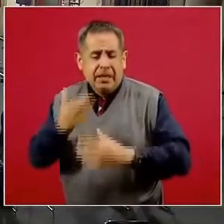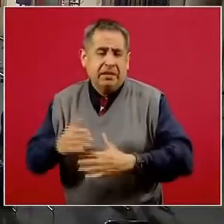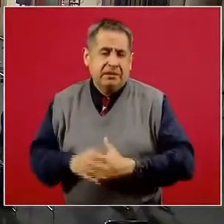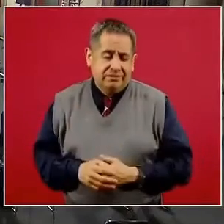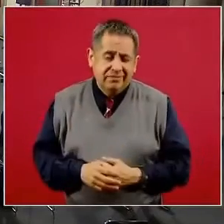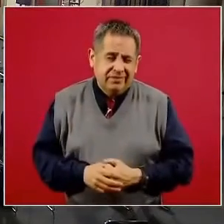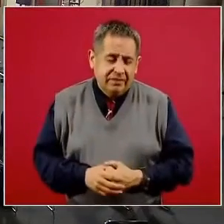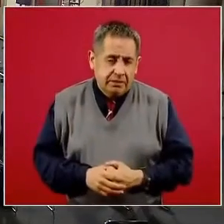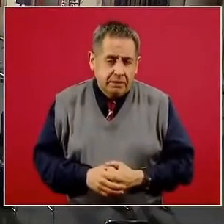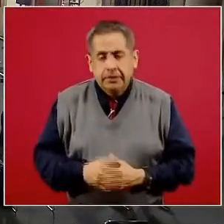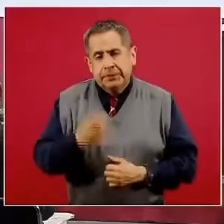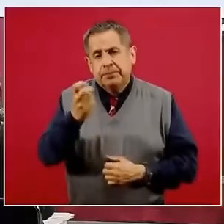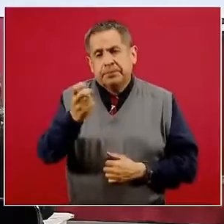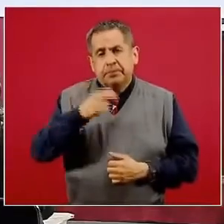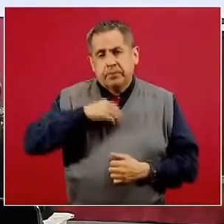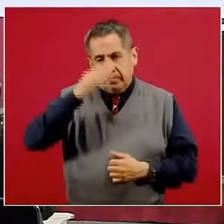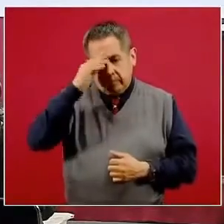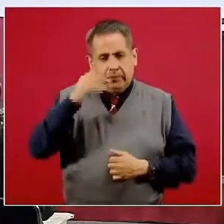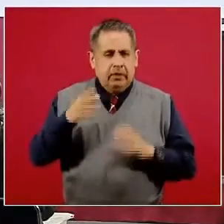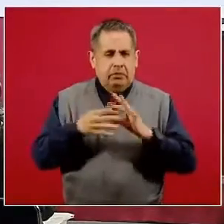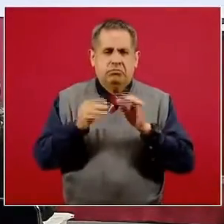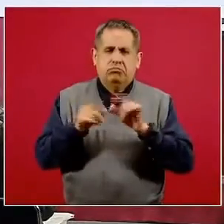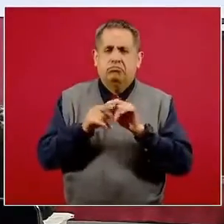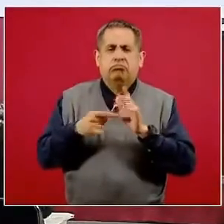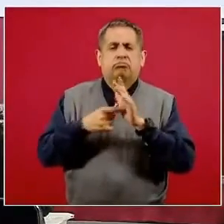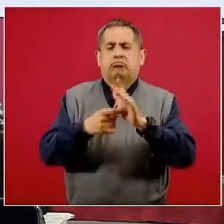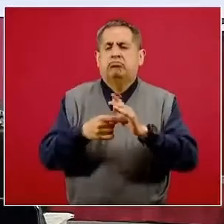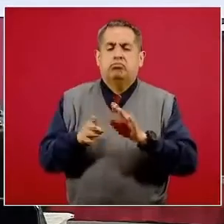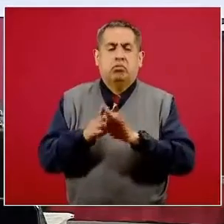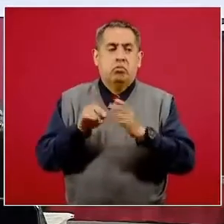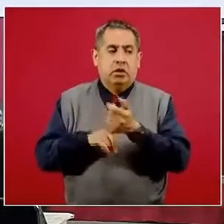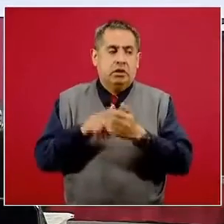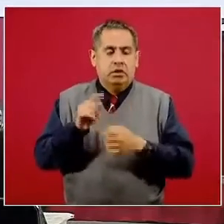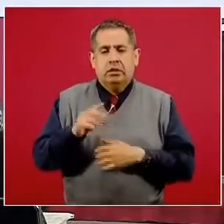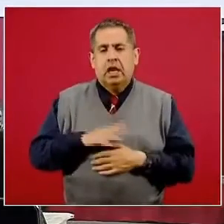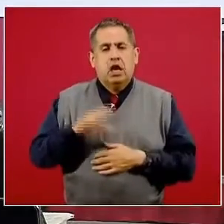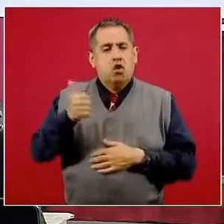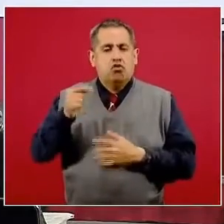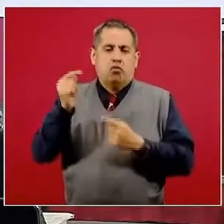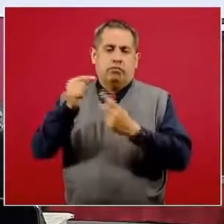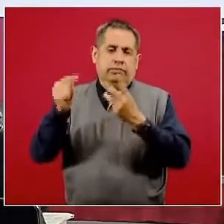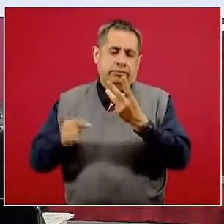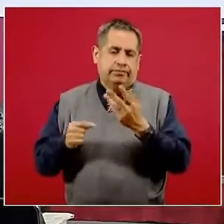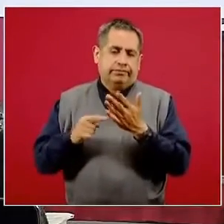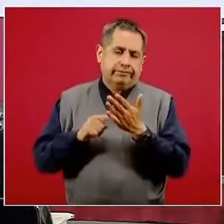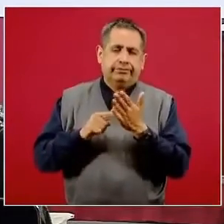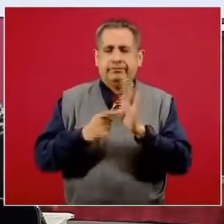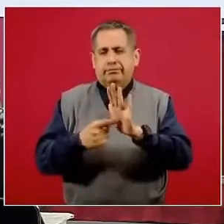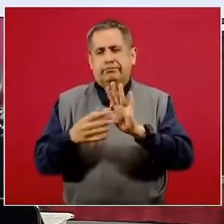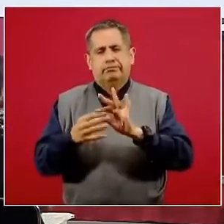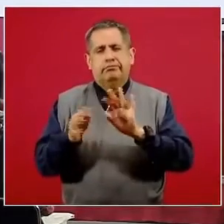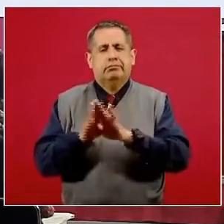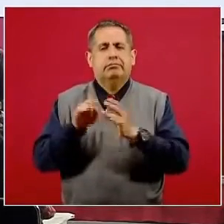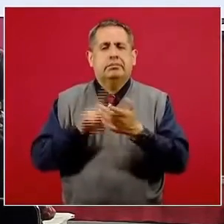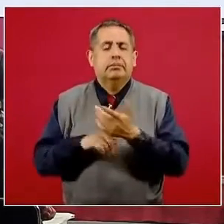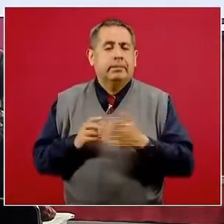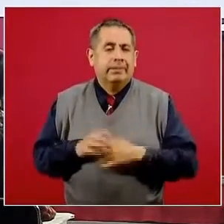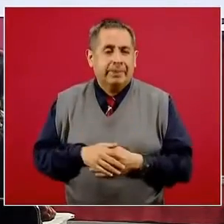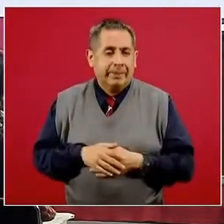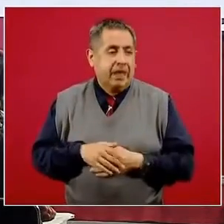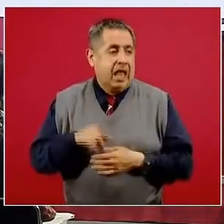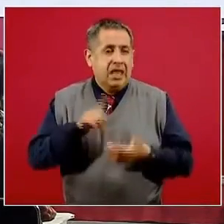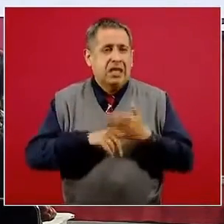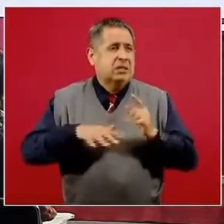Y entonces, bueno, simplemente complementar esto con otro aspecto que tiene que ver justamente con la